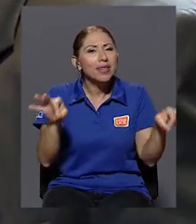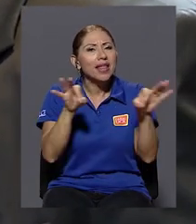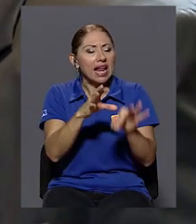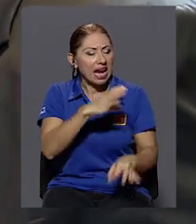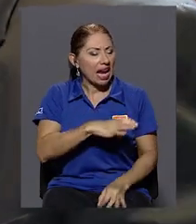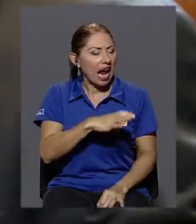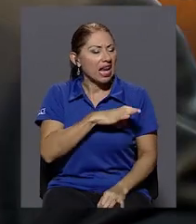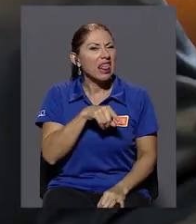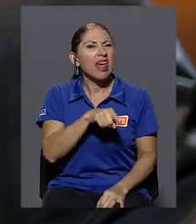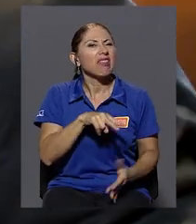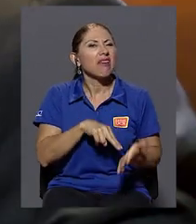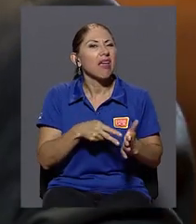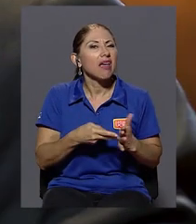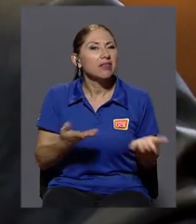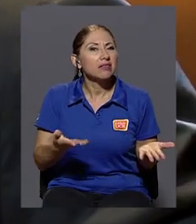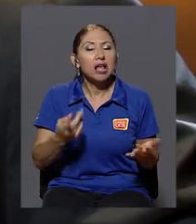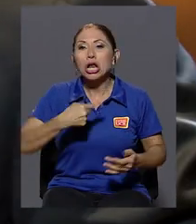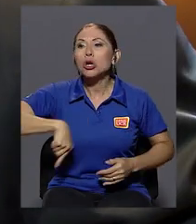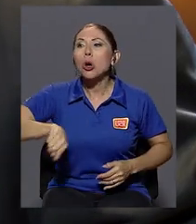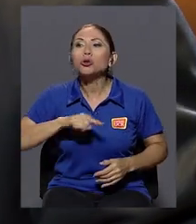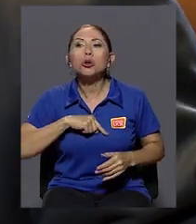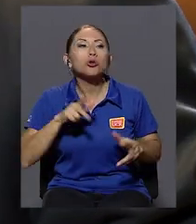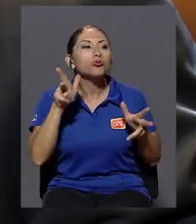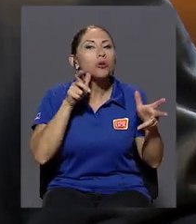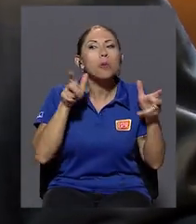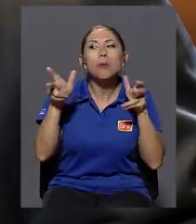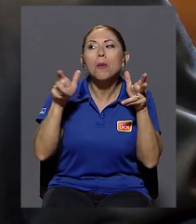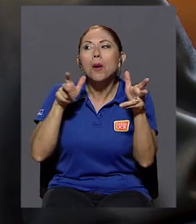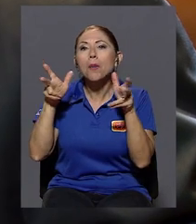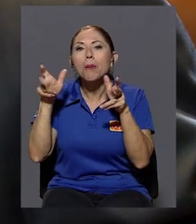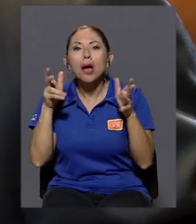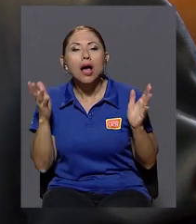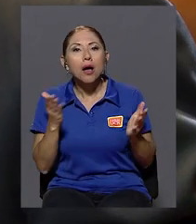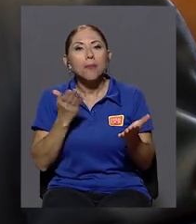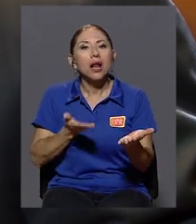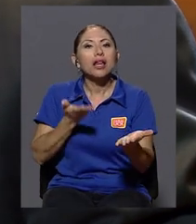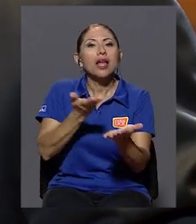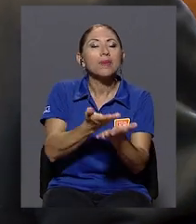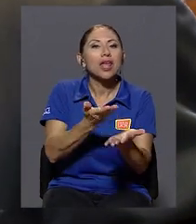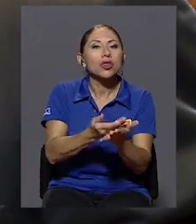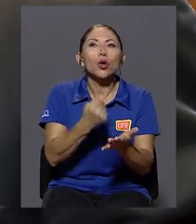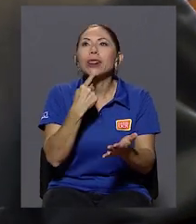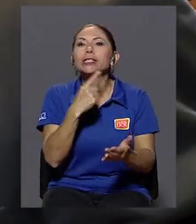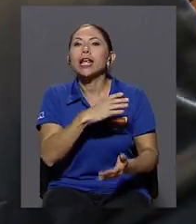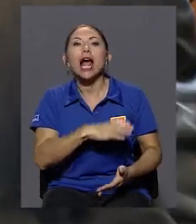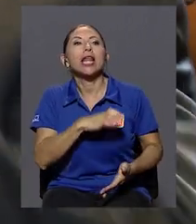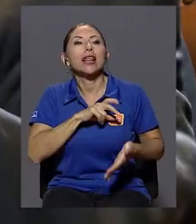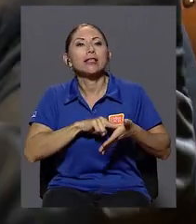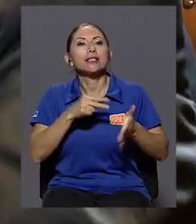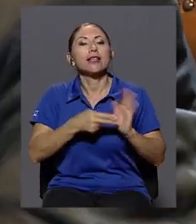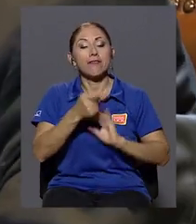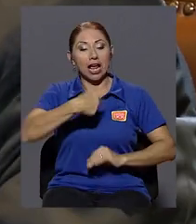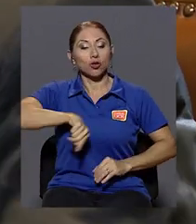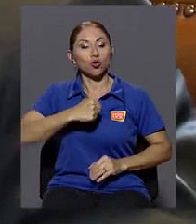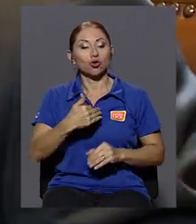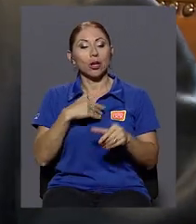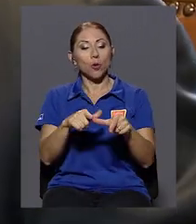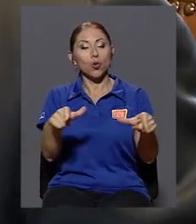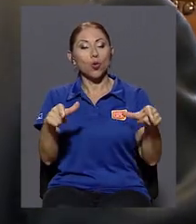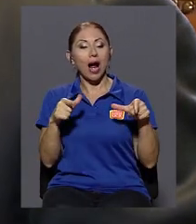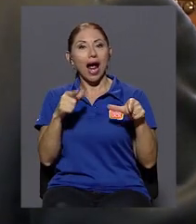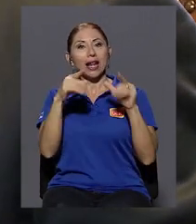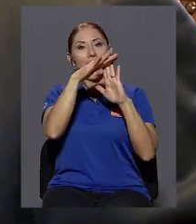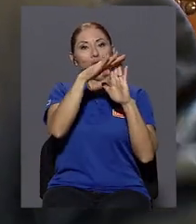en una discusión fundamental. ¿Qué es calidad? Nosotros hemos escuchado planteamientos en donde es calidad estar en un